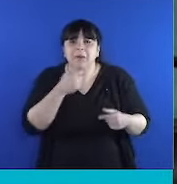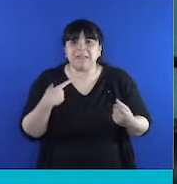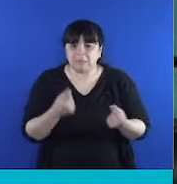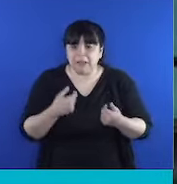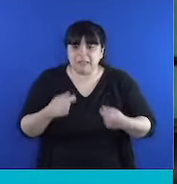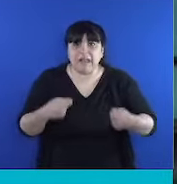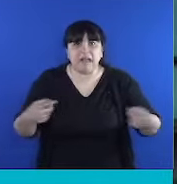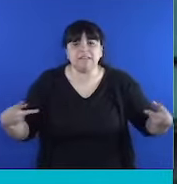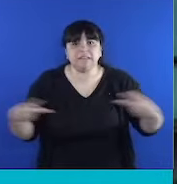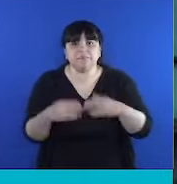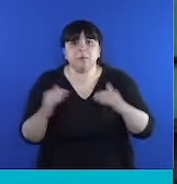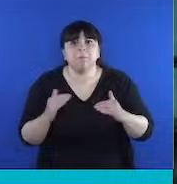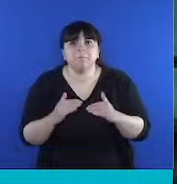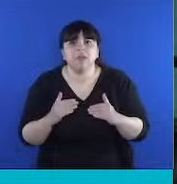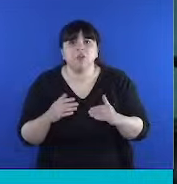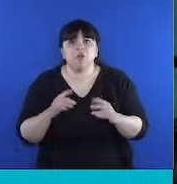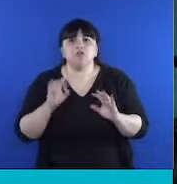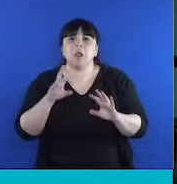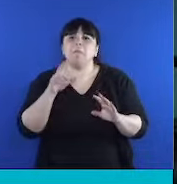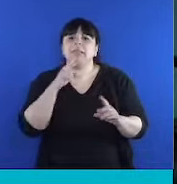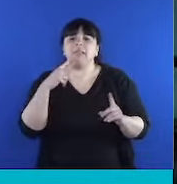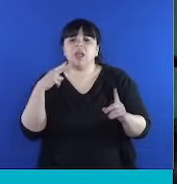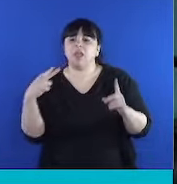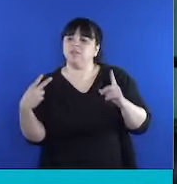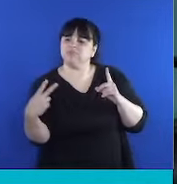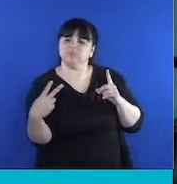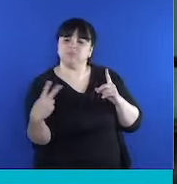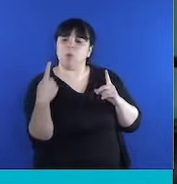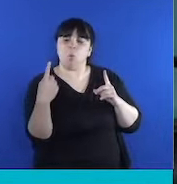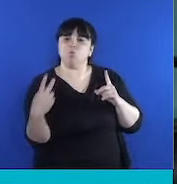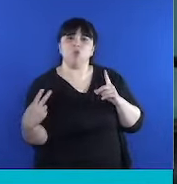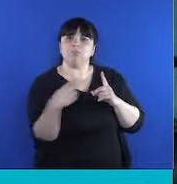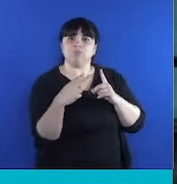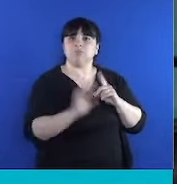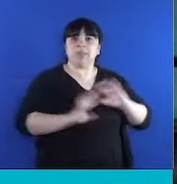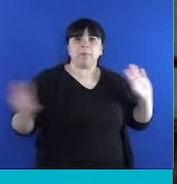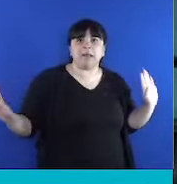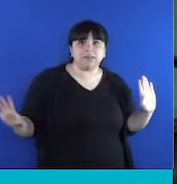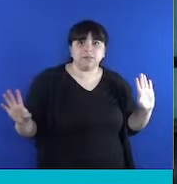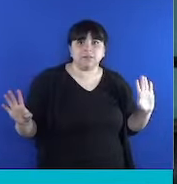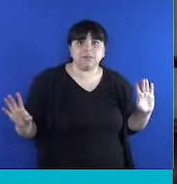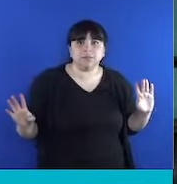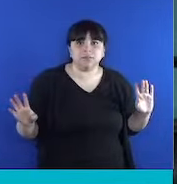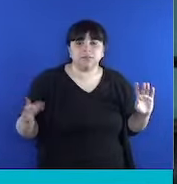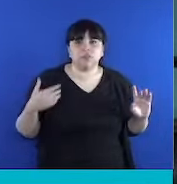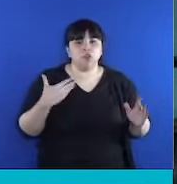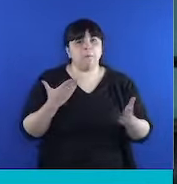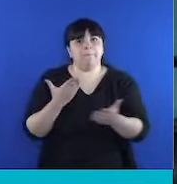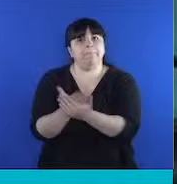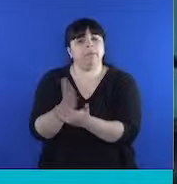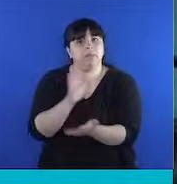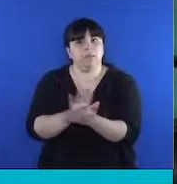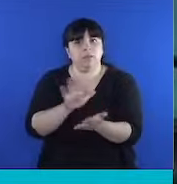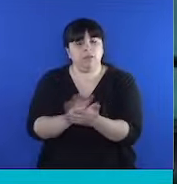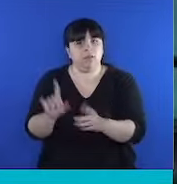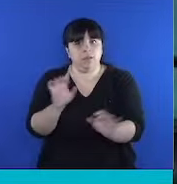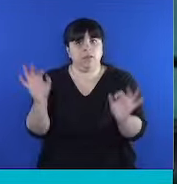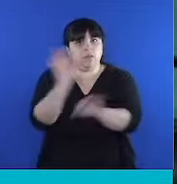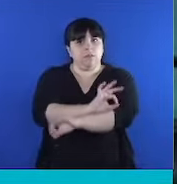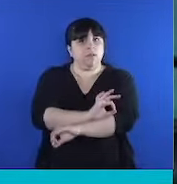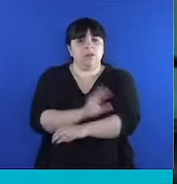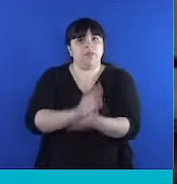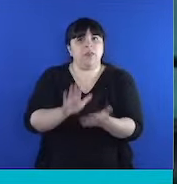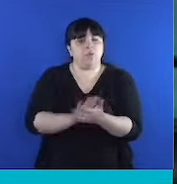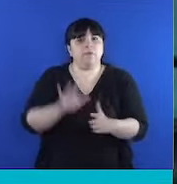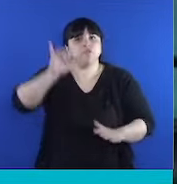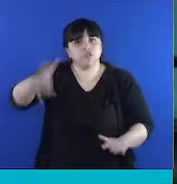que se mira con un solo ojo. Nosotros queremos pedir esta rectificación o una